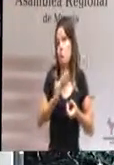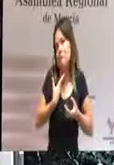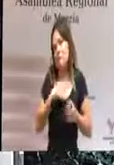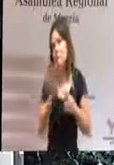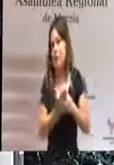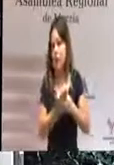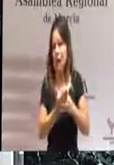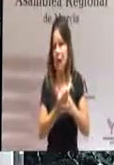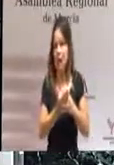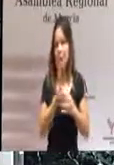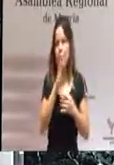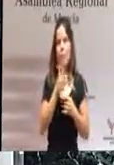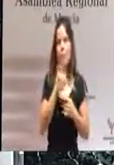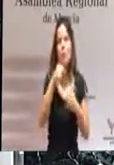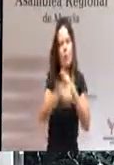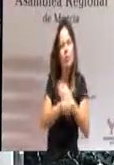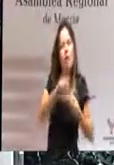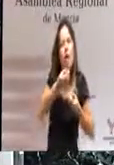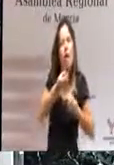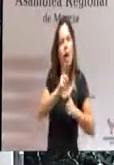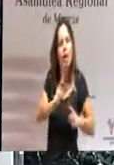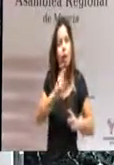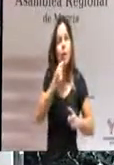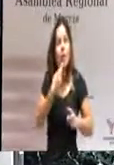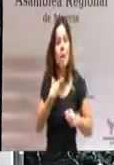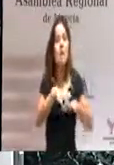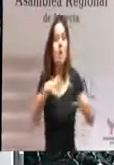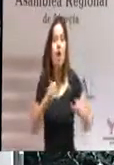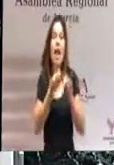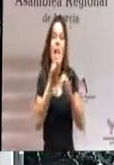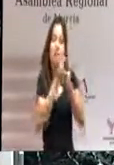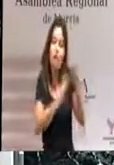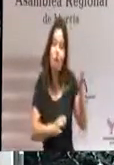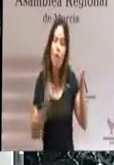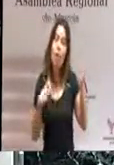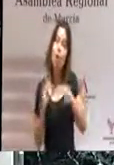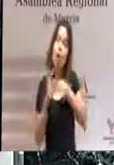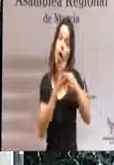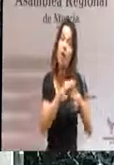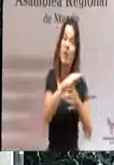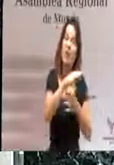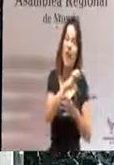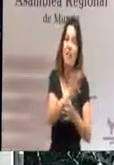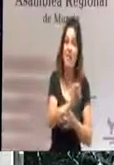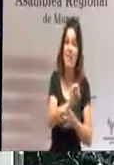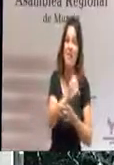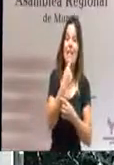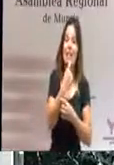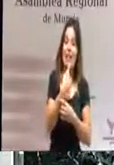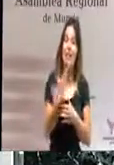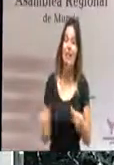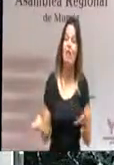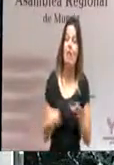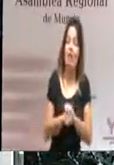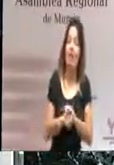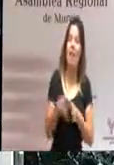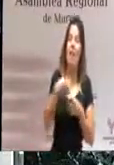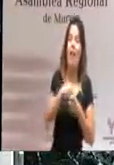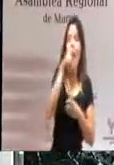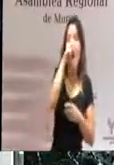no señalando que la mayoría de los informes a los que hace referencia el CES se circunscriben al